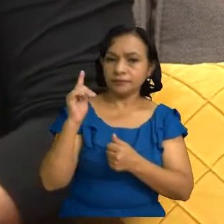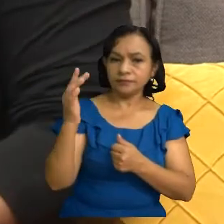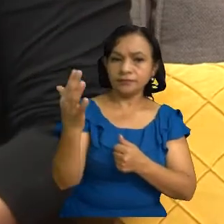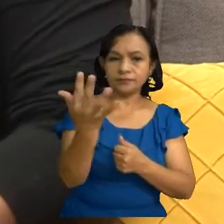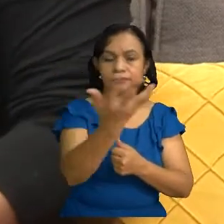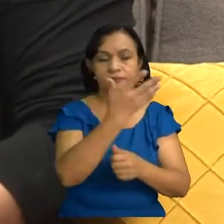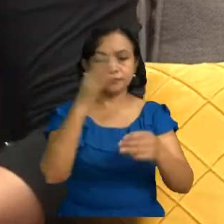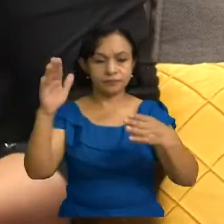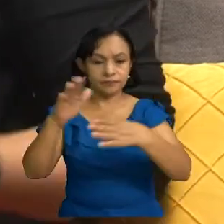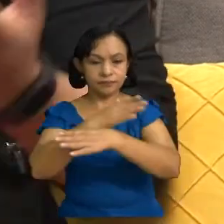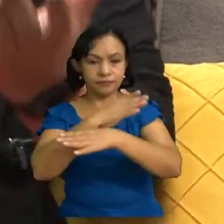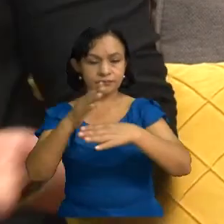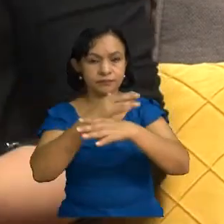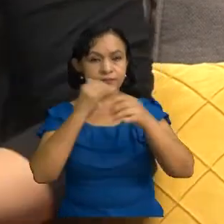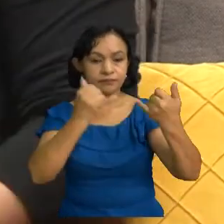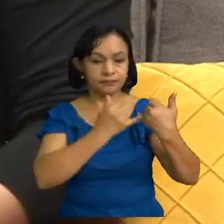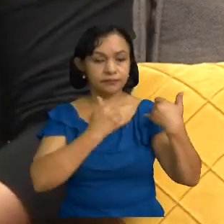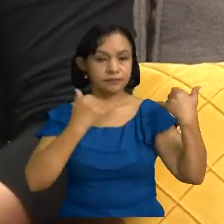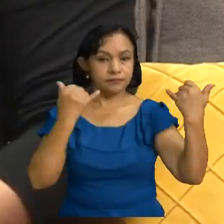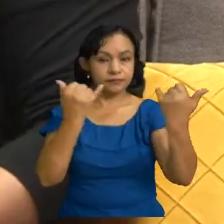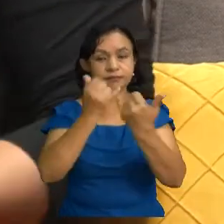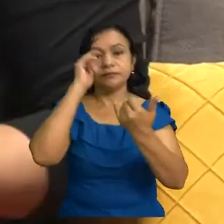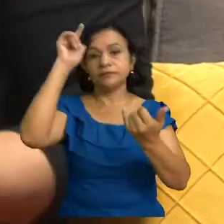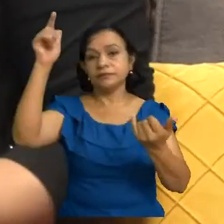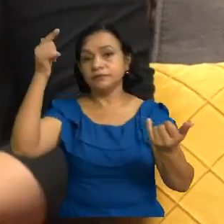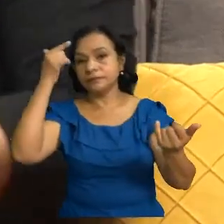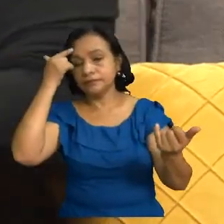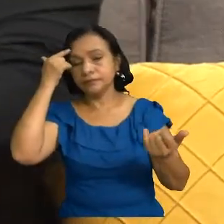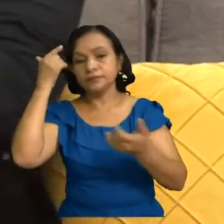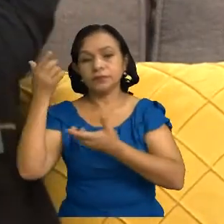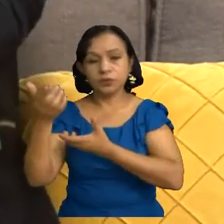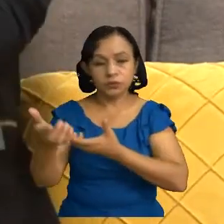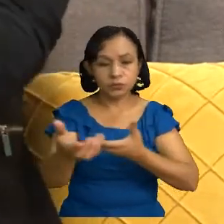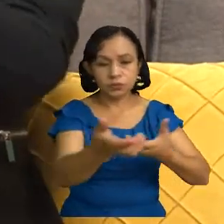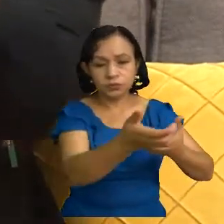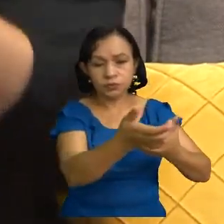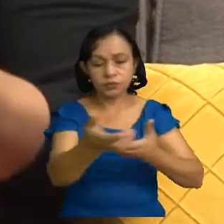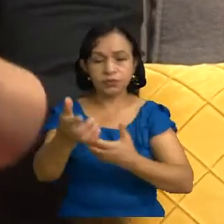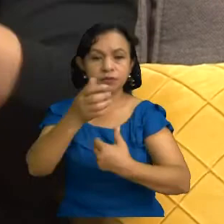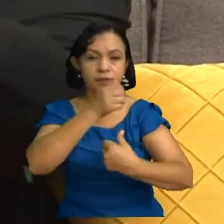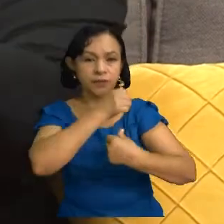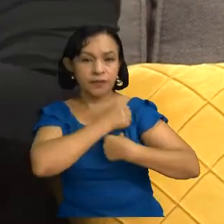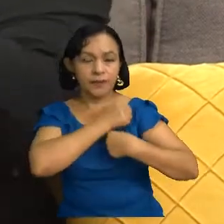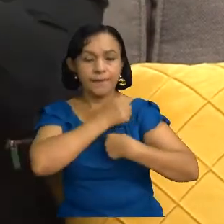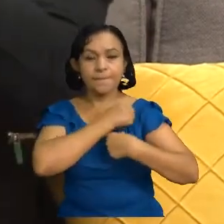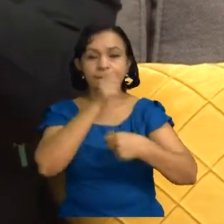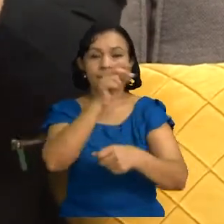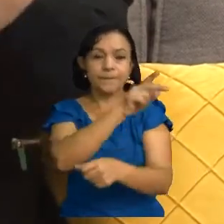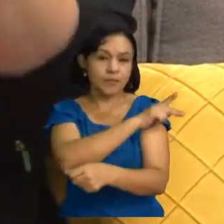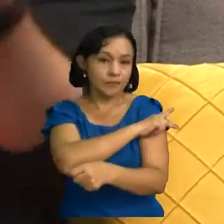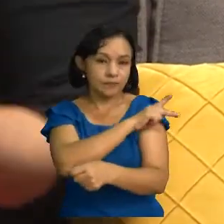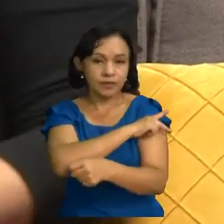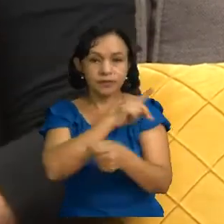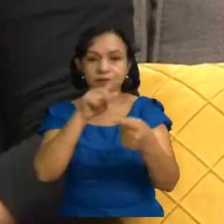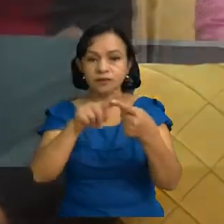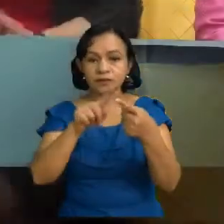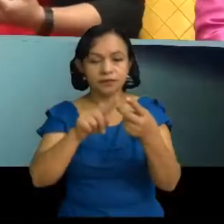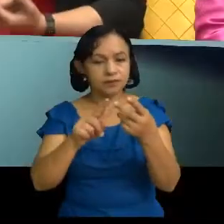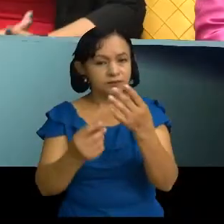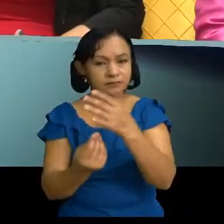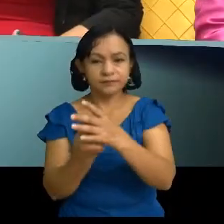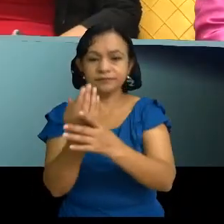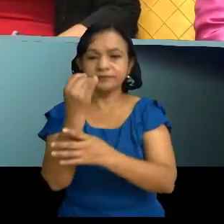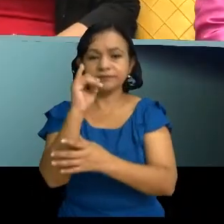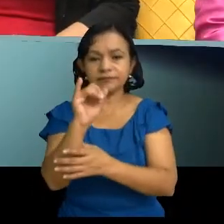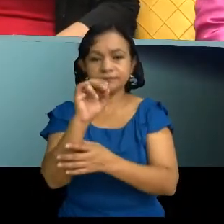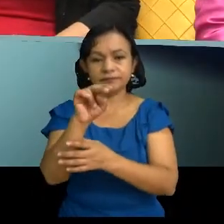instituciones las instituciones de gobierno los bomberos el ejército la policía y nada por el mak el sistema de producción el